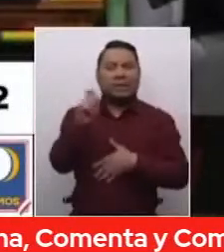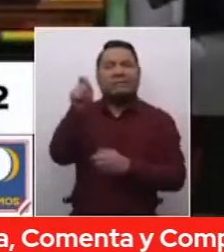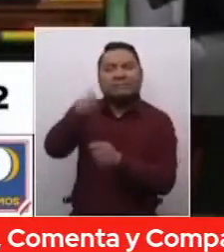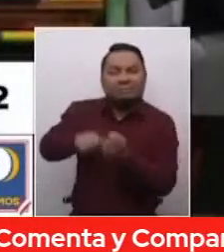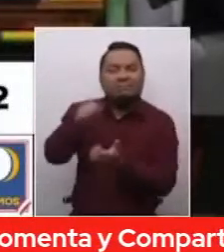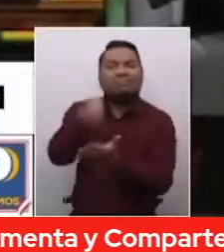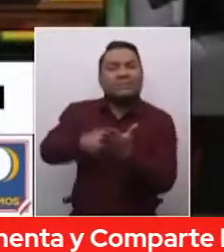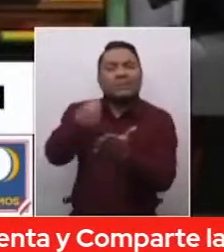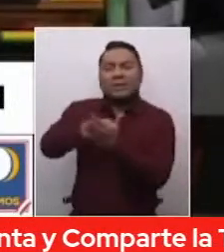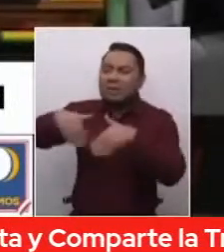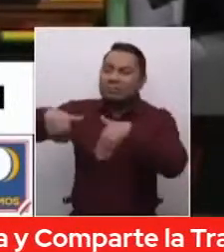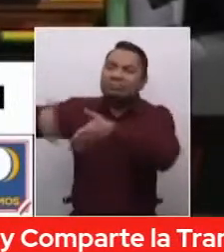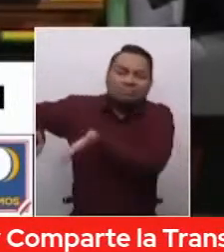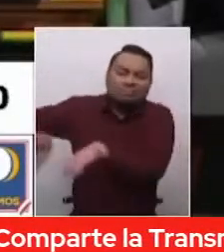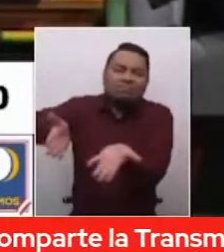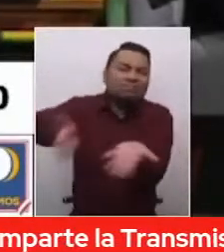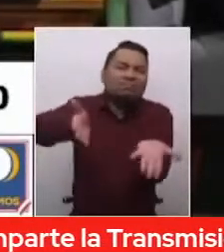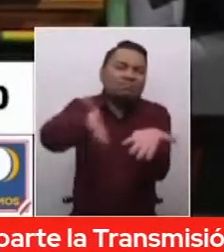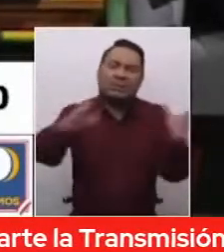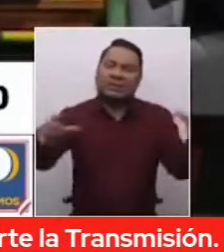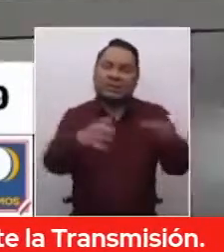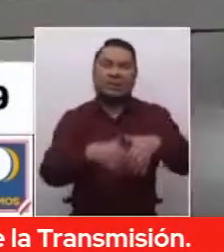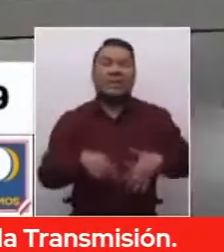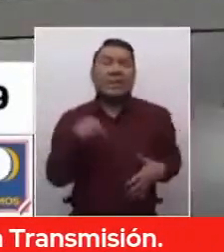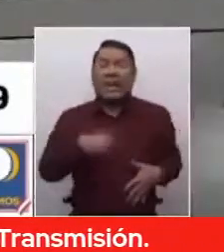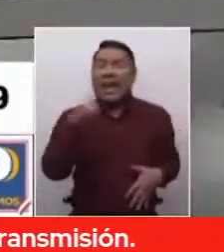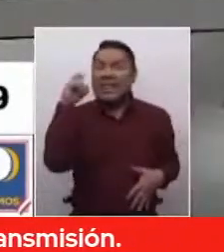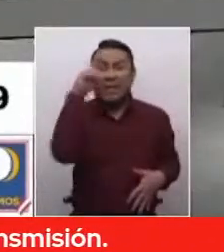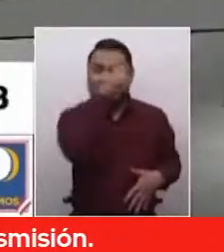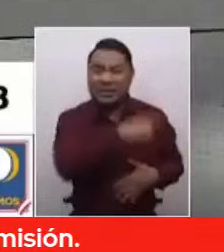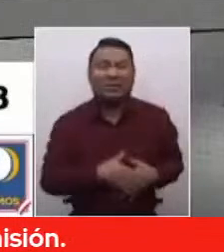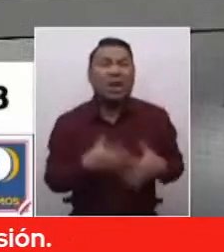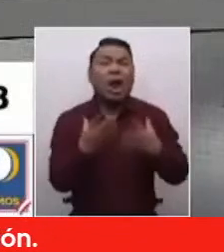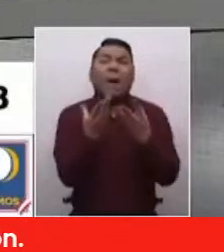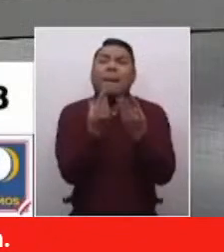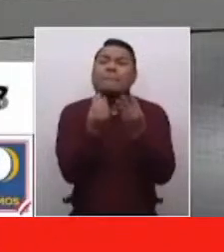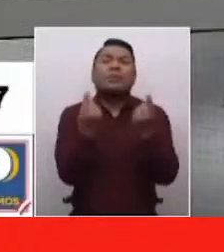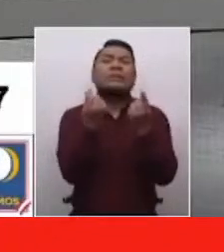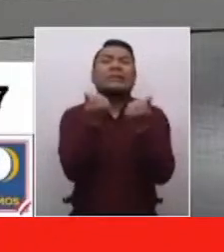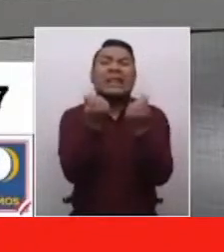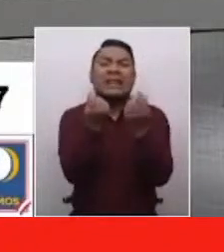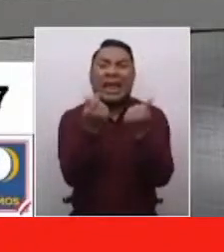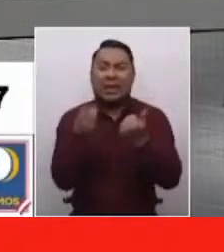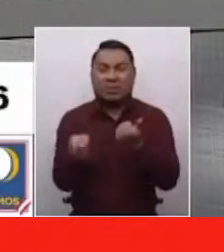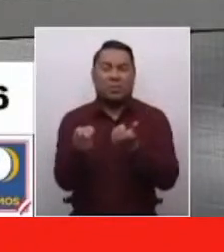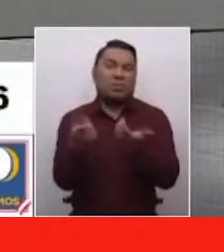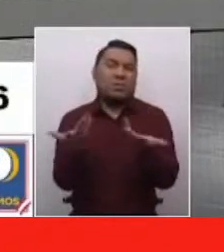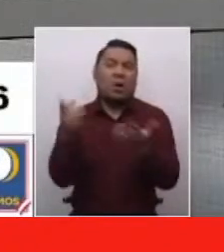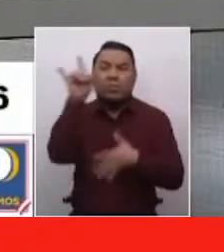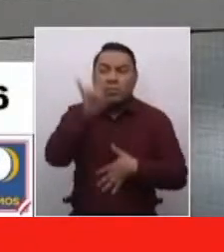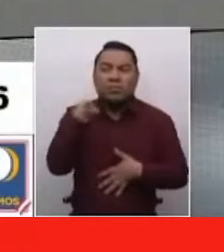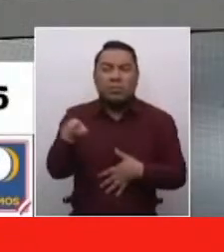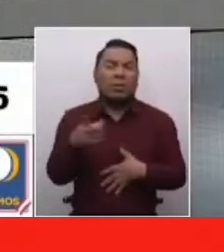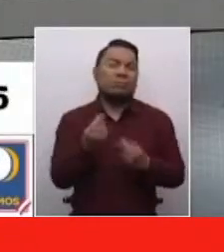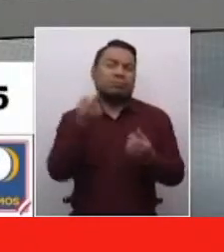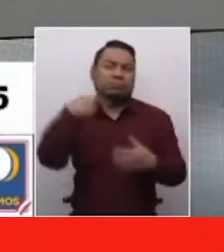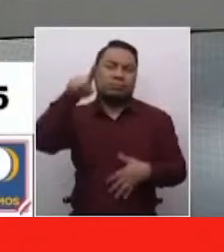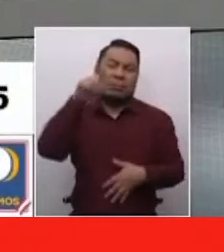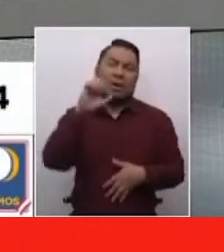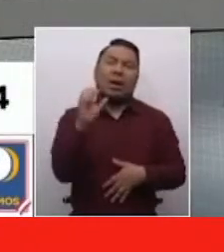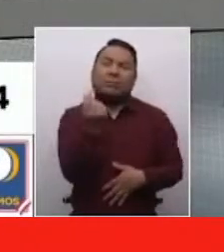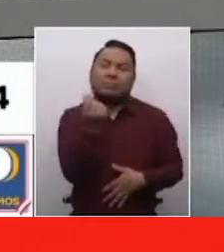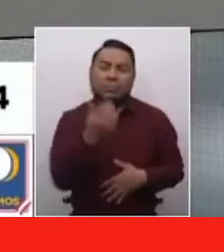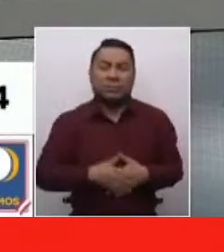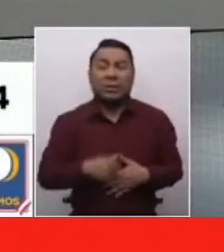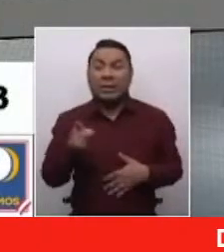hace muy difícil. Es mucho el dinero que se maneja en este tema. Son muchísimos millones. Manejan